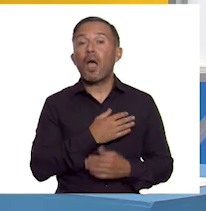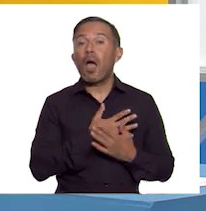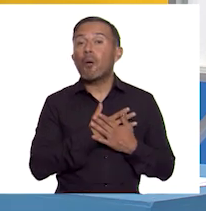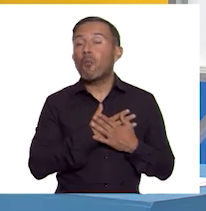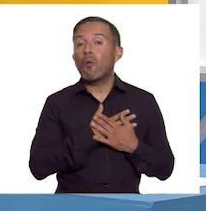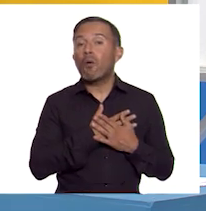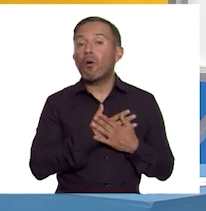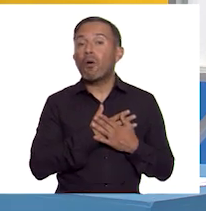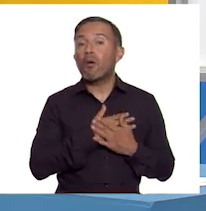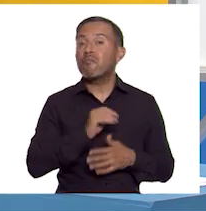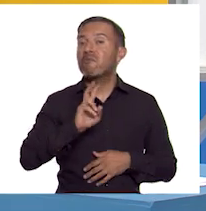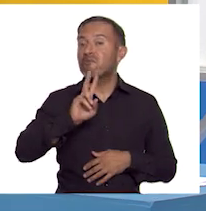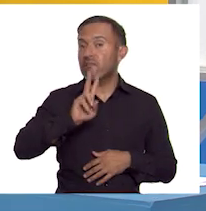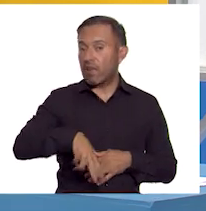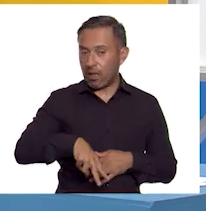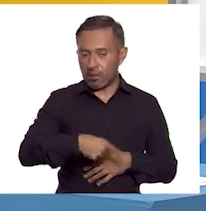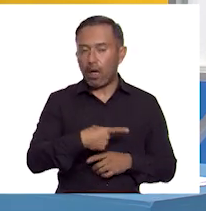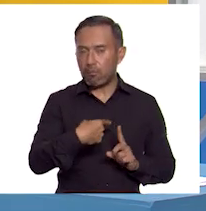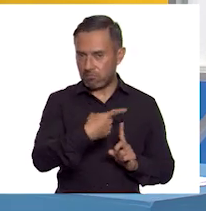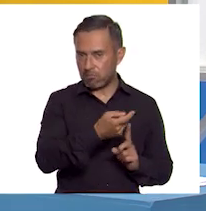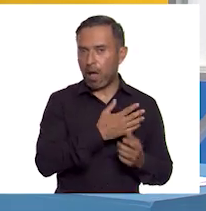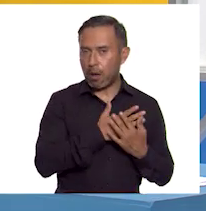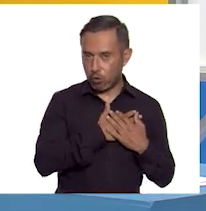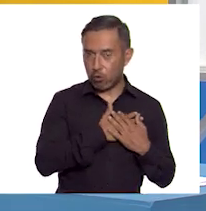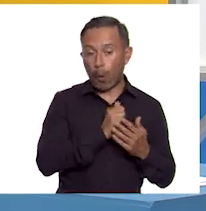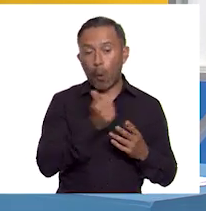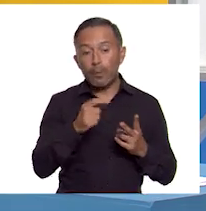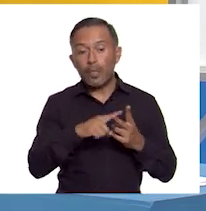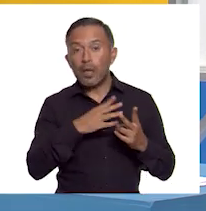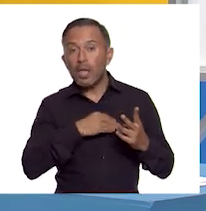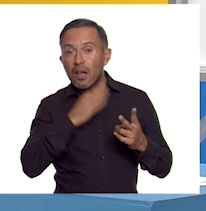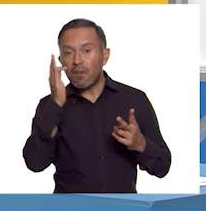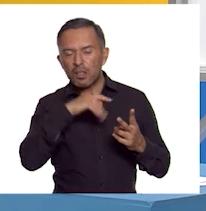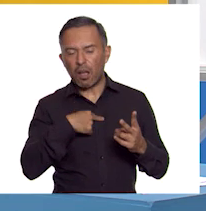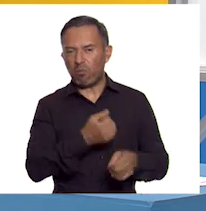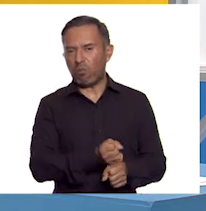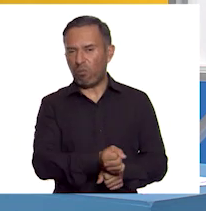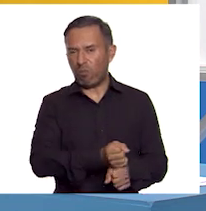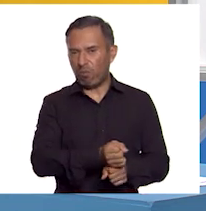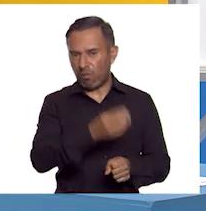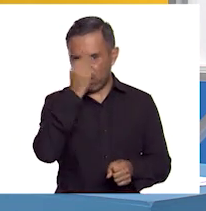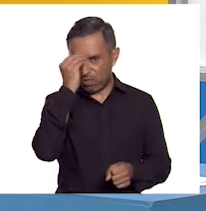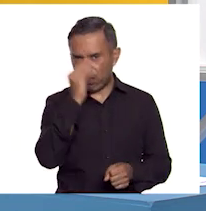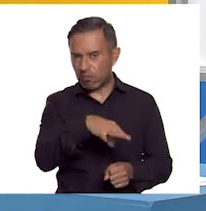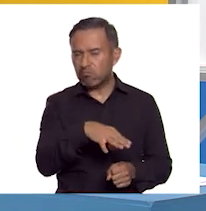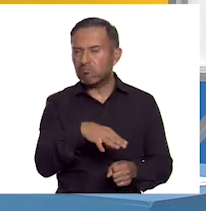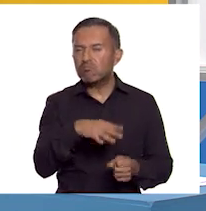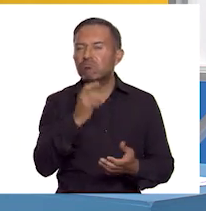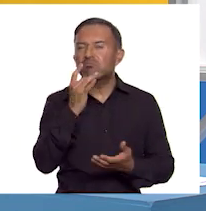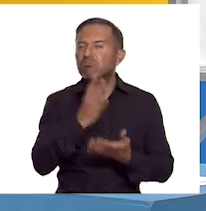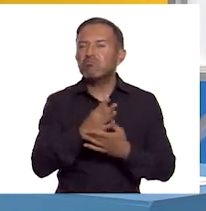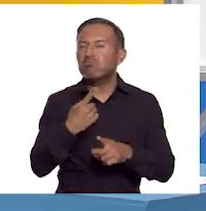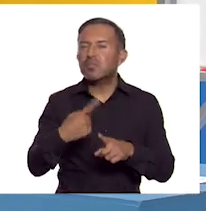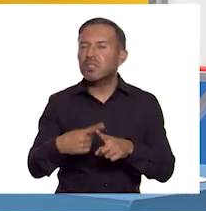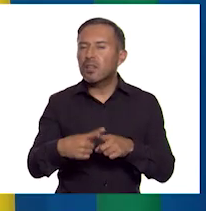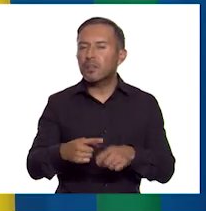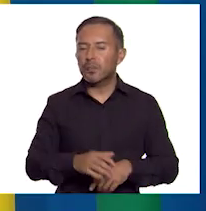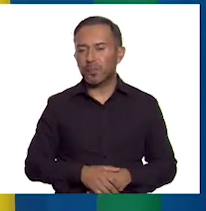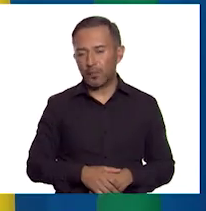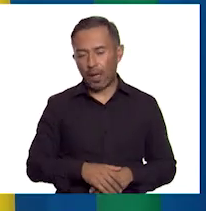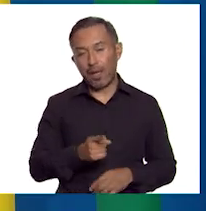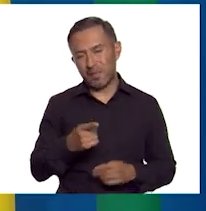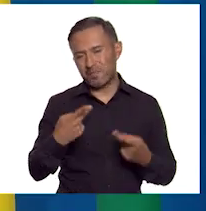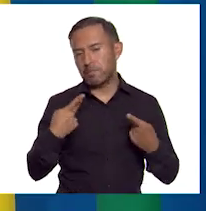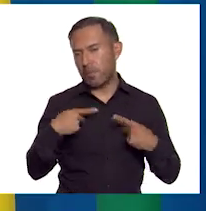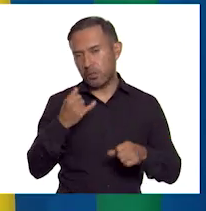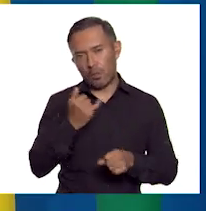verdadera y maltrata a su otra hija. ¿De quién estaríamos hablando? Bueno, pues creo que sobre este personaje no